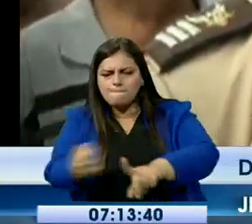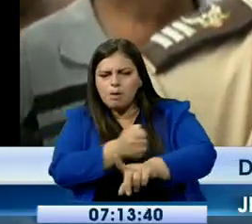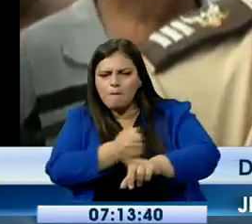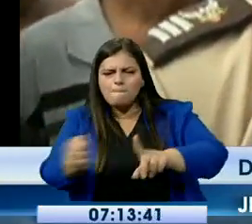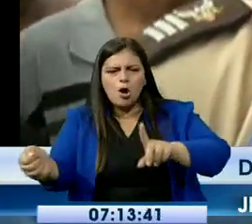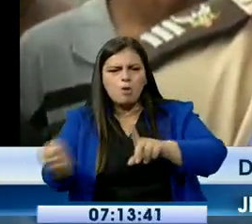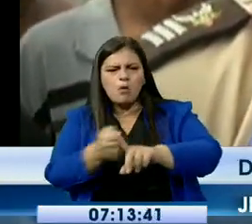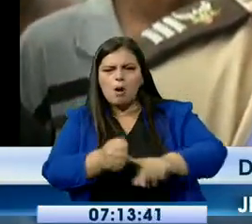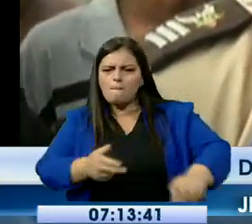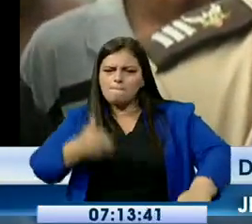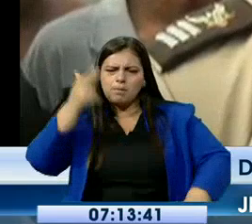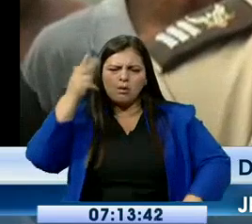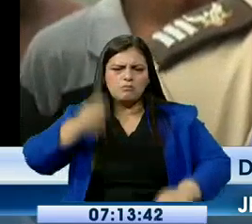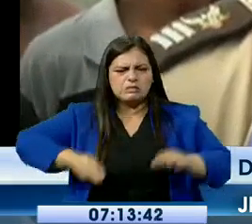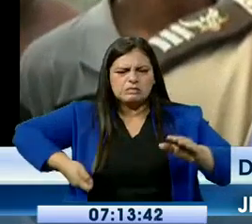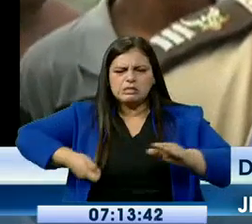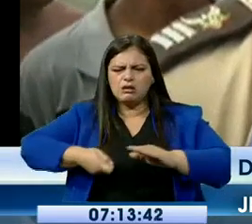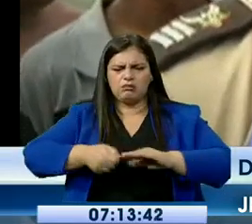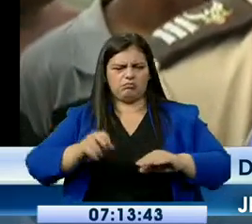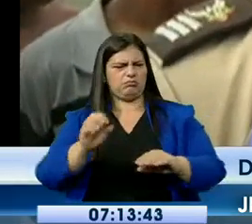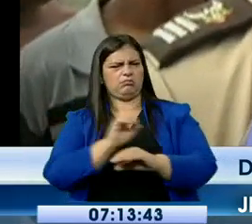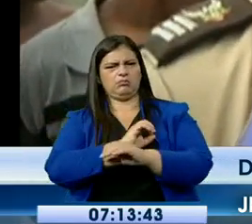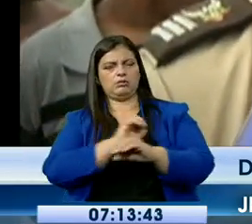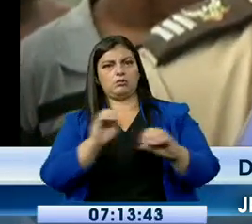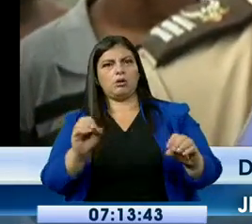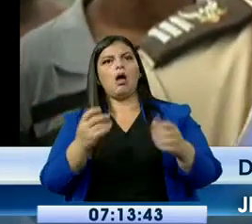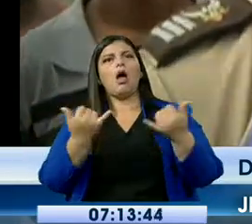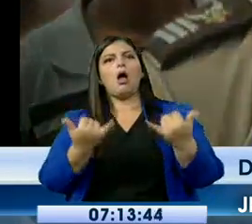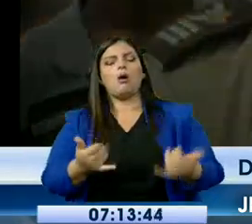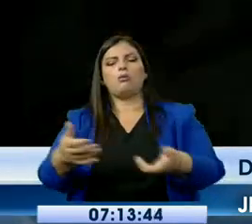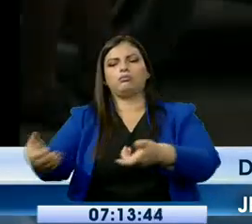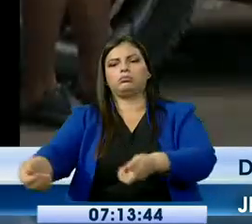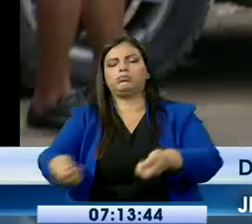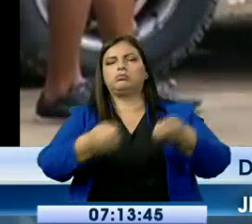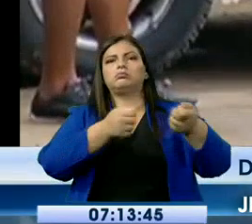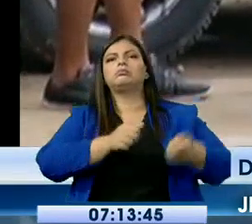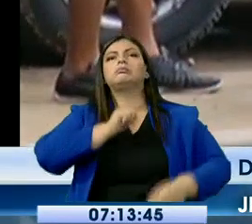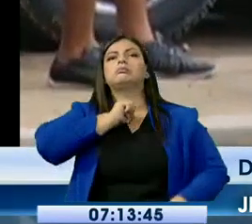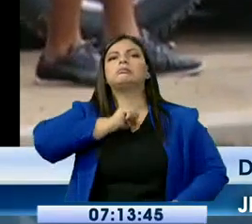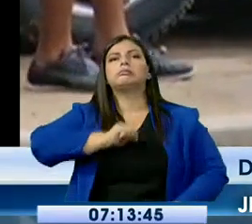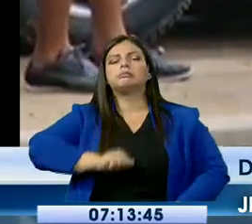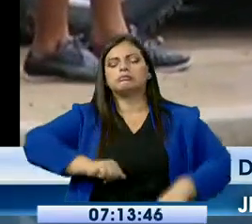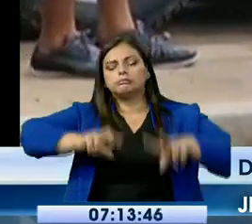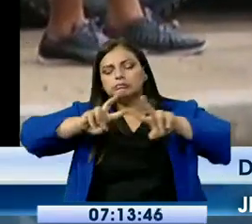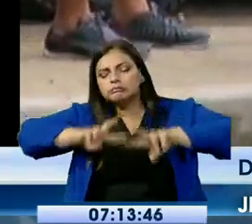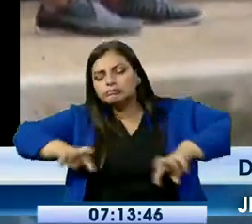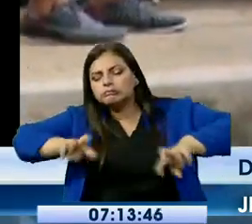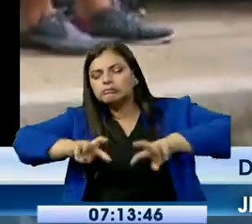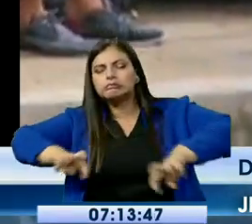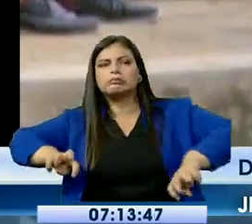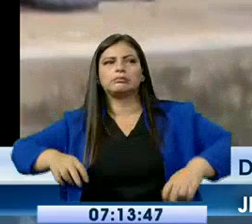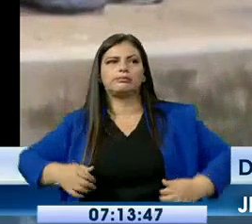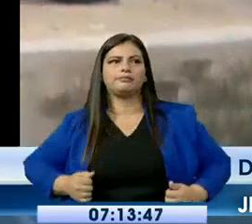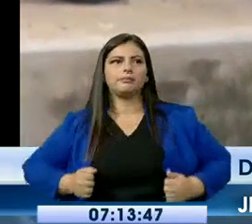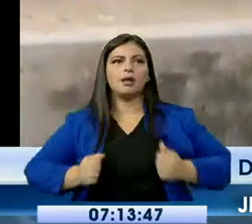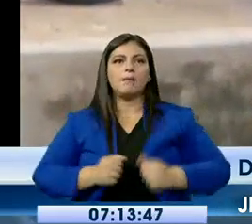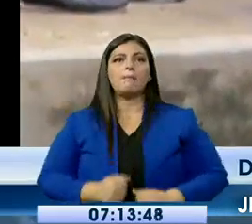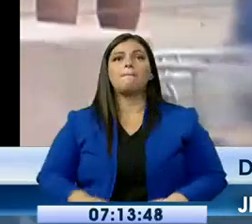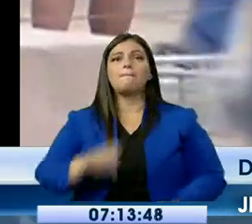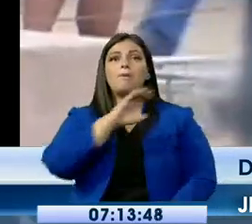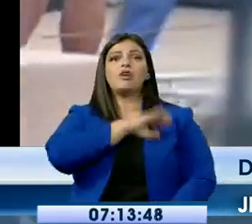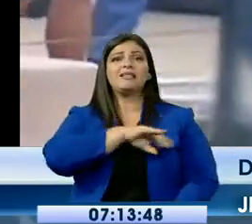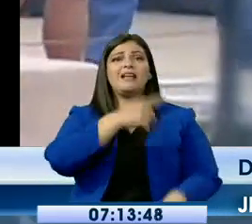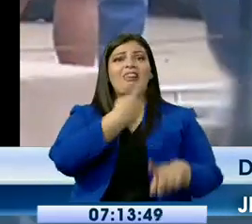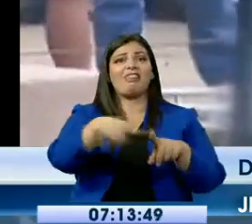ley, se determinará las causas específicas del fallecimiento. Distintos elementos policiales actuaron en conjunto para poder sustraer